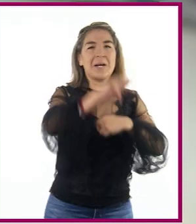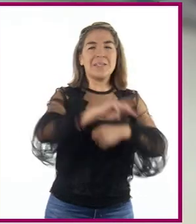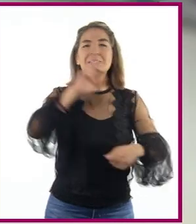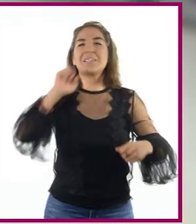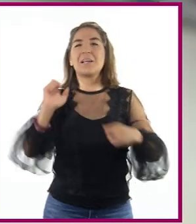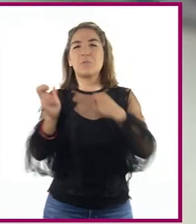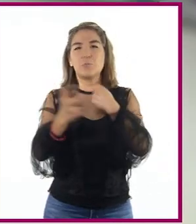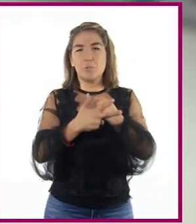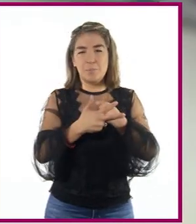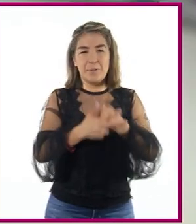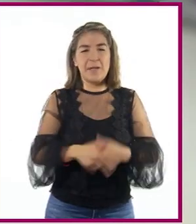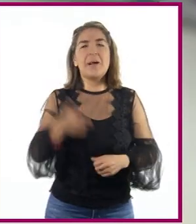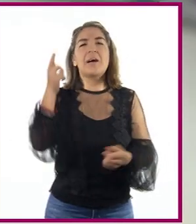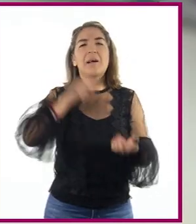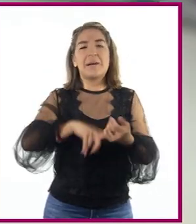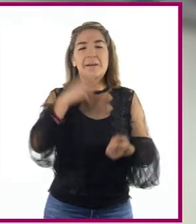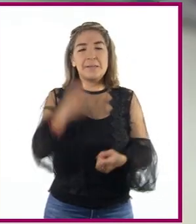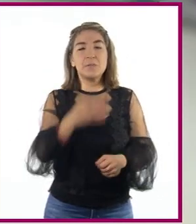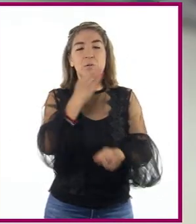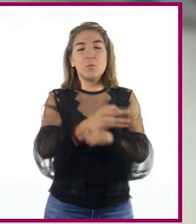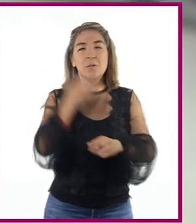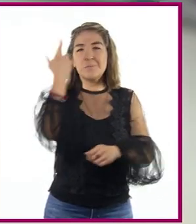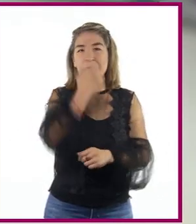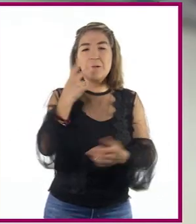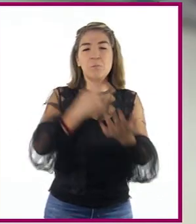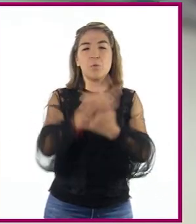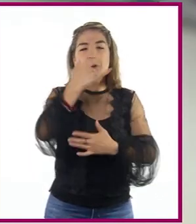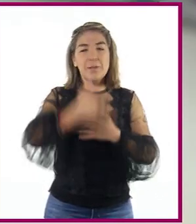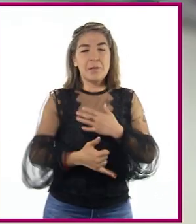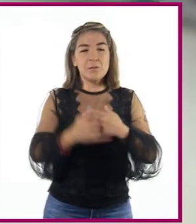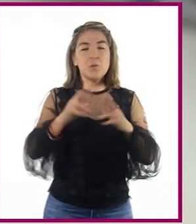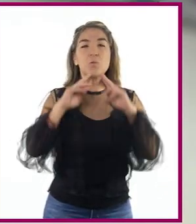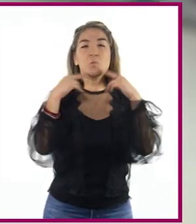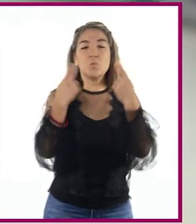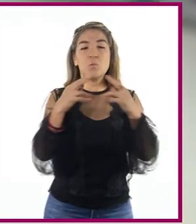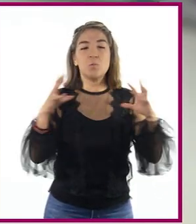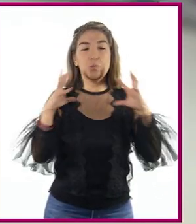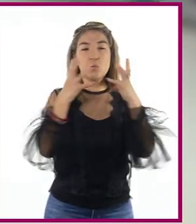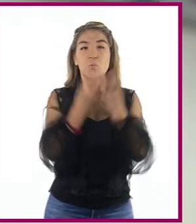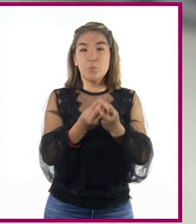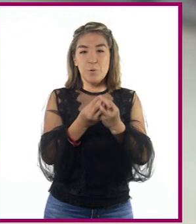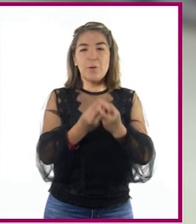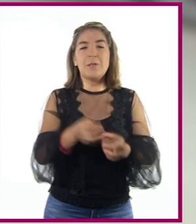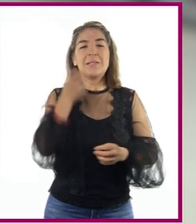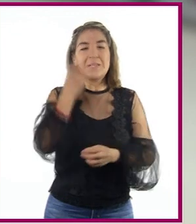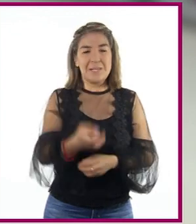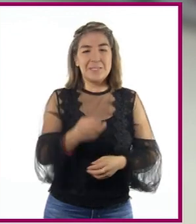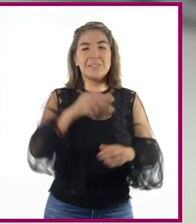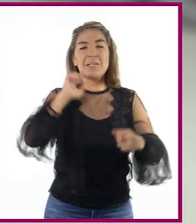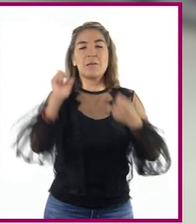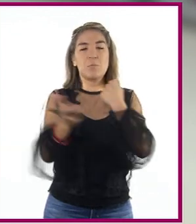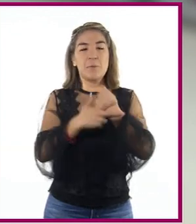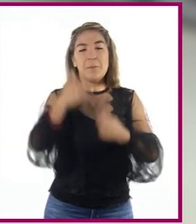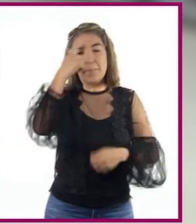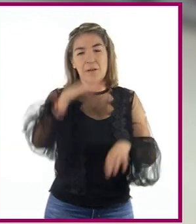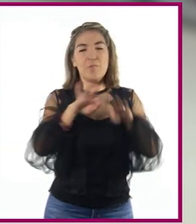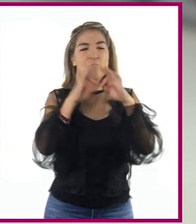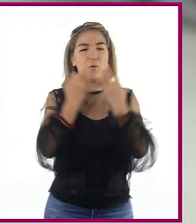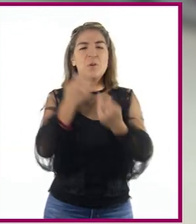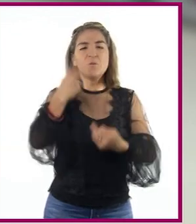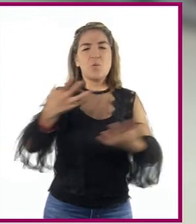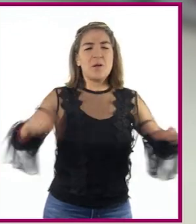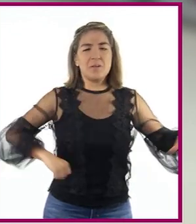Para ello, analizaremos el proyecto de la Unión Europea como una forma de actuación política